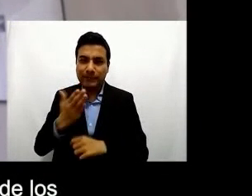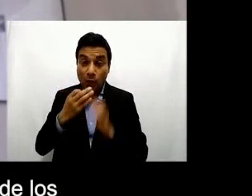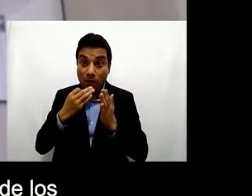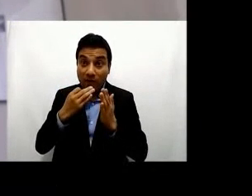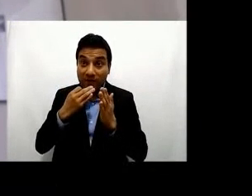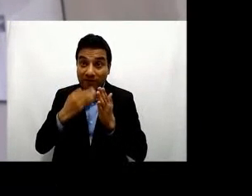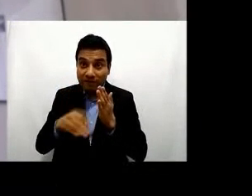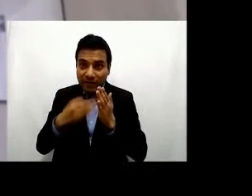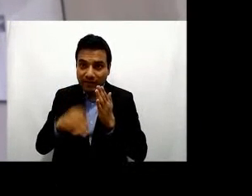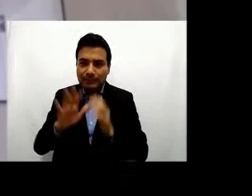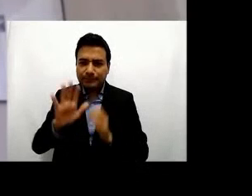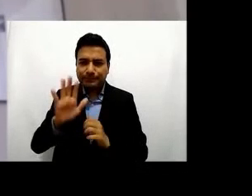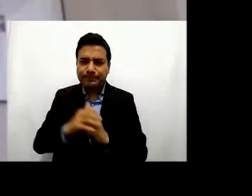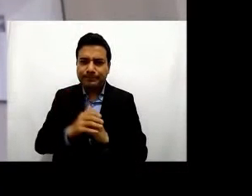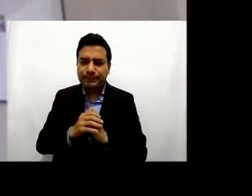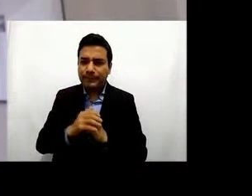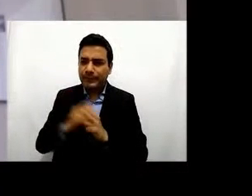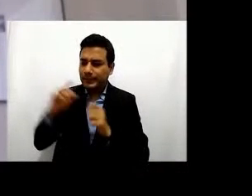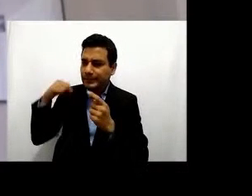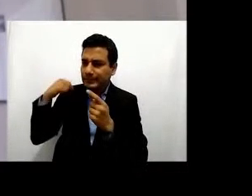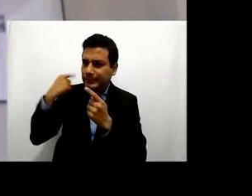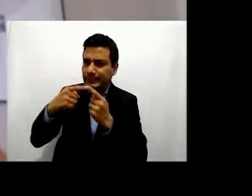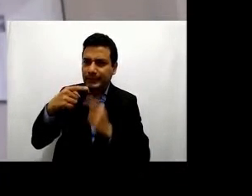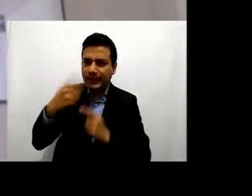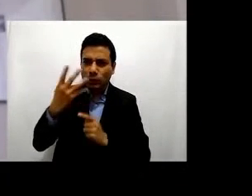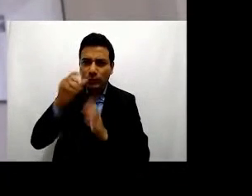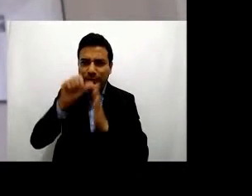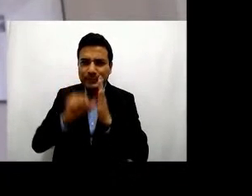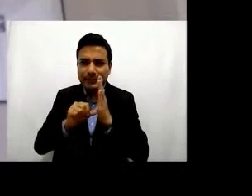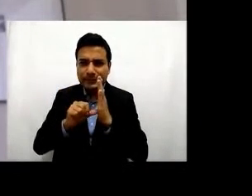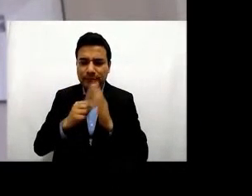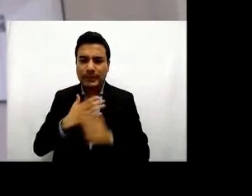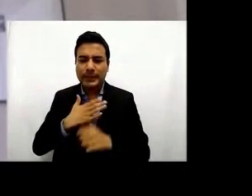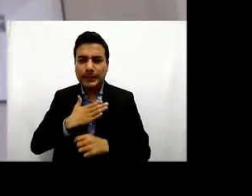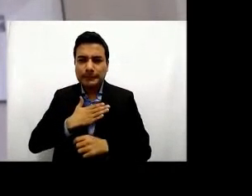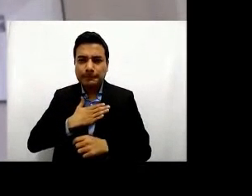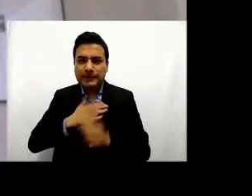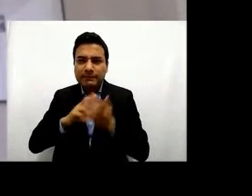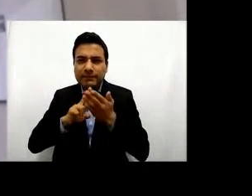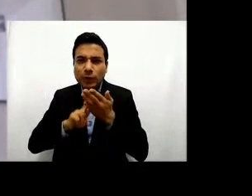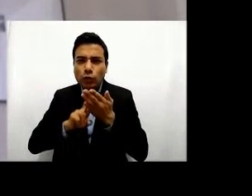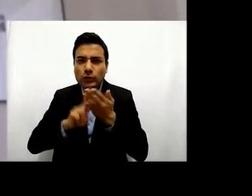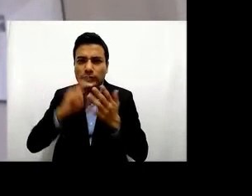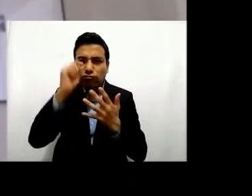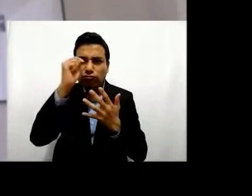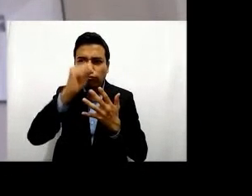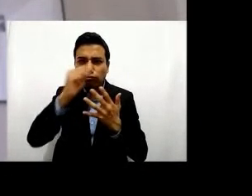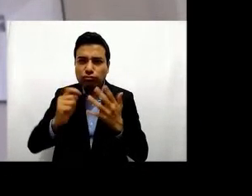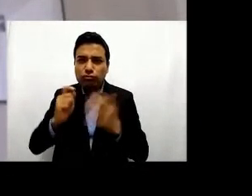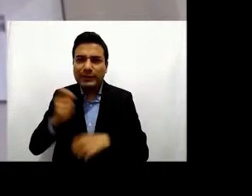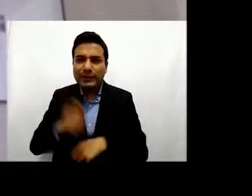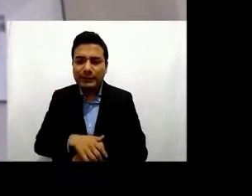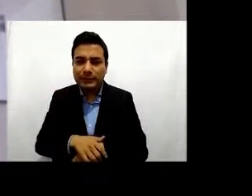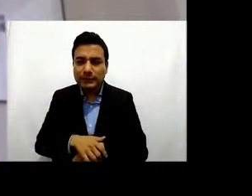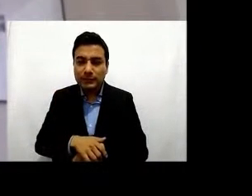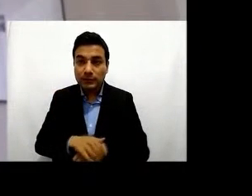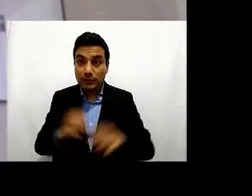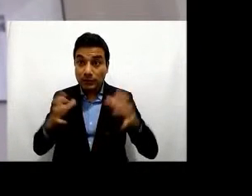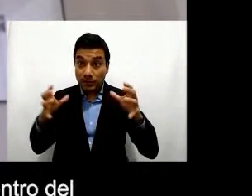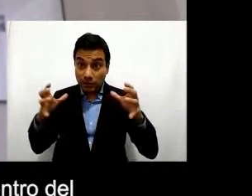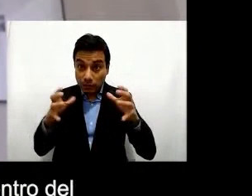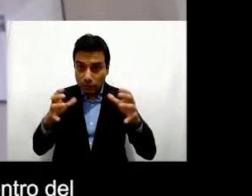últimos 14 meses, hay que pensar realmente en el valor de estas redes de